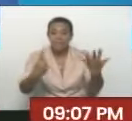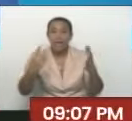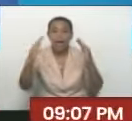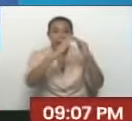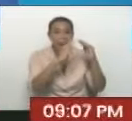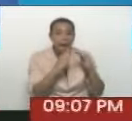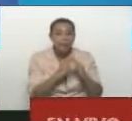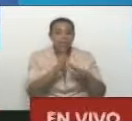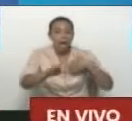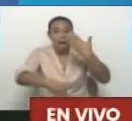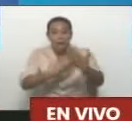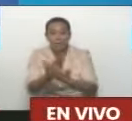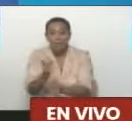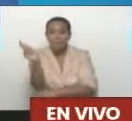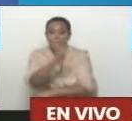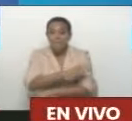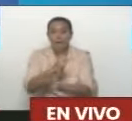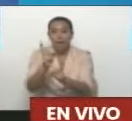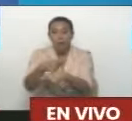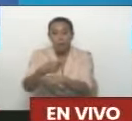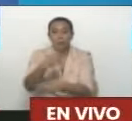aquí a agosto